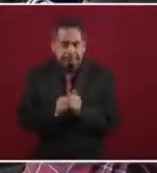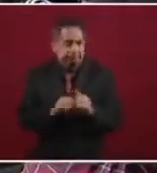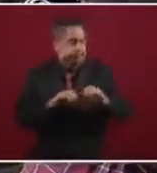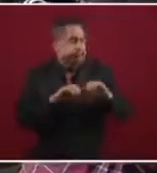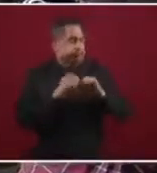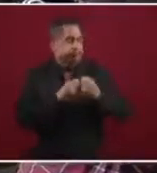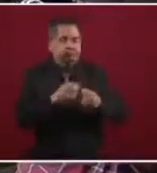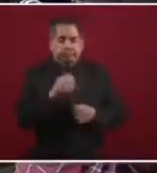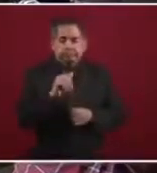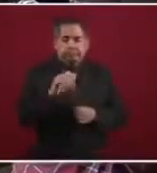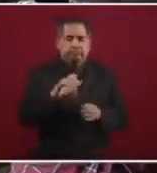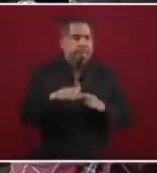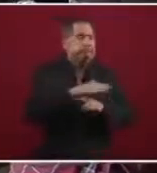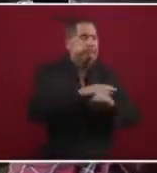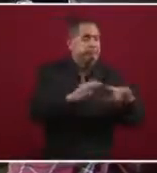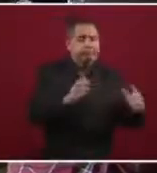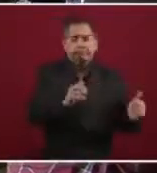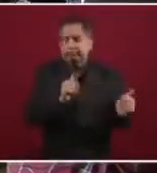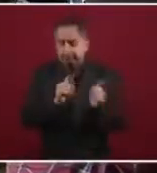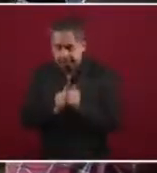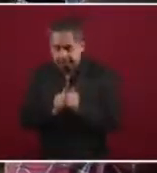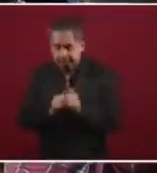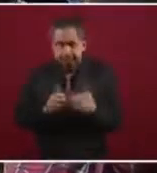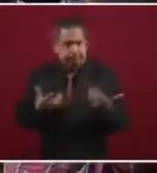organizaciones ambientalistas,